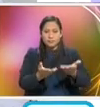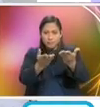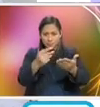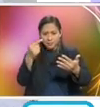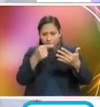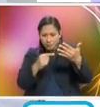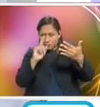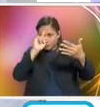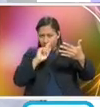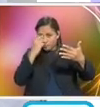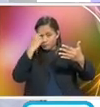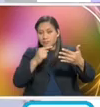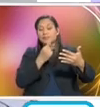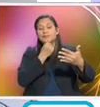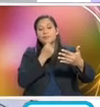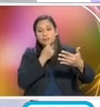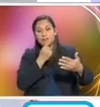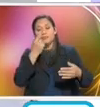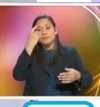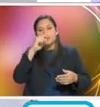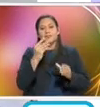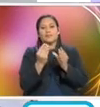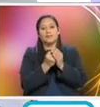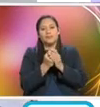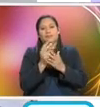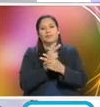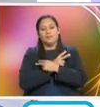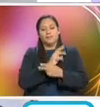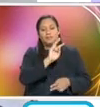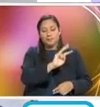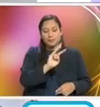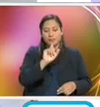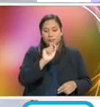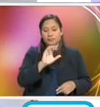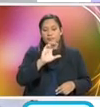excelentes recomendaciones para los niños para cursos de verano,